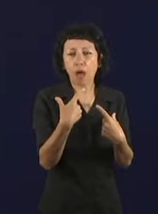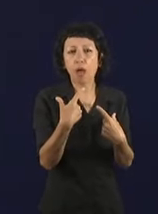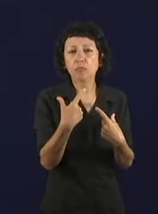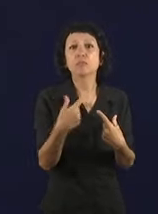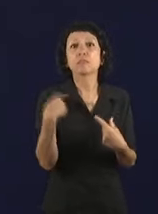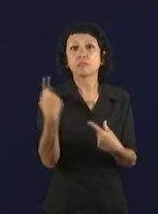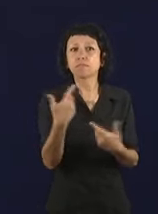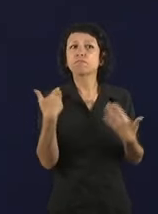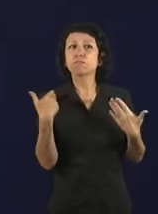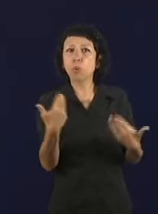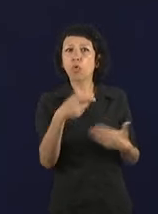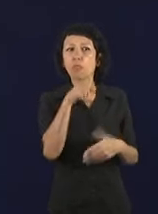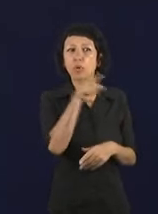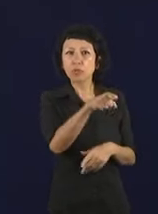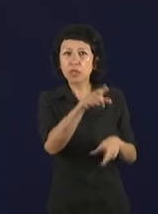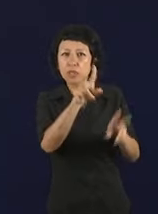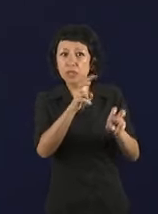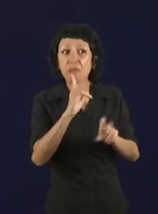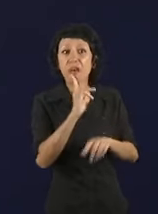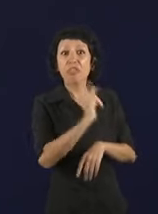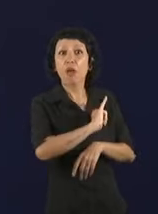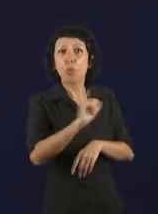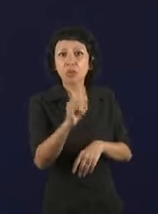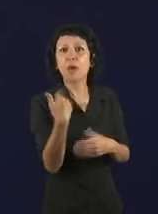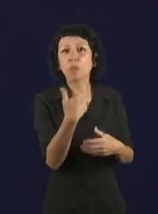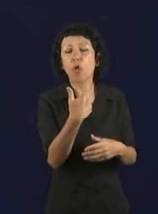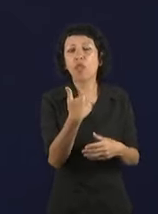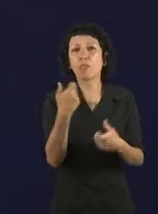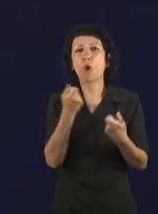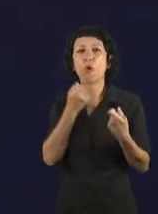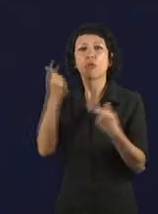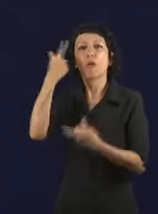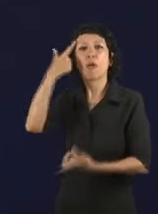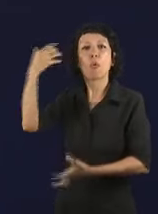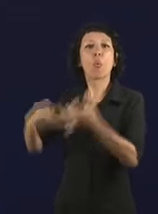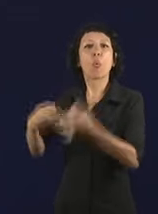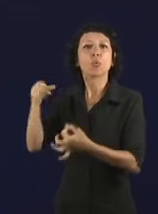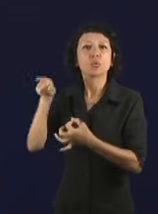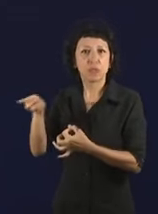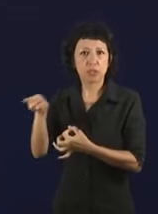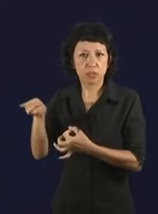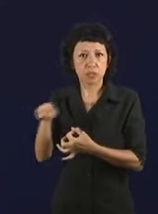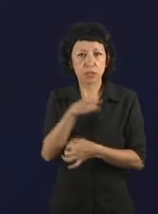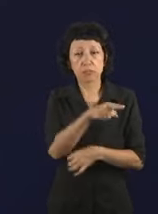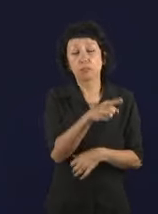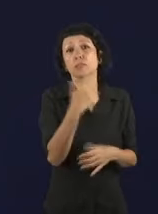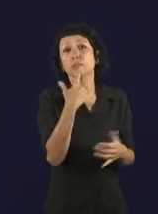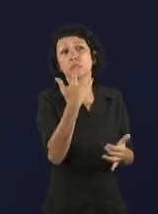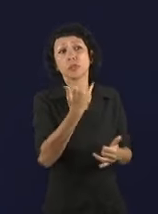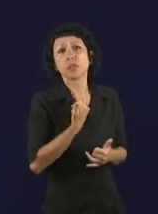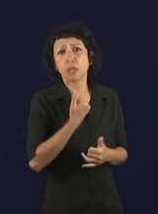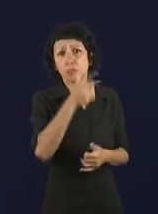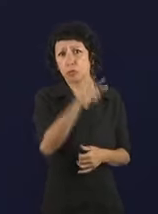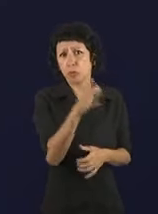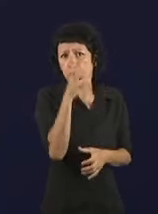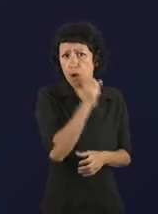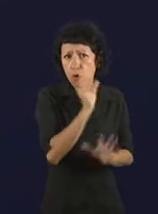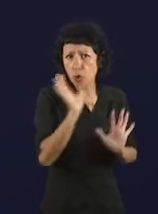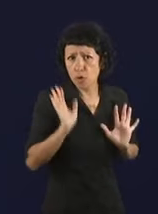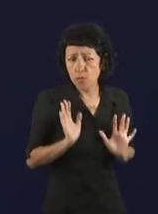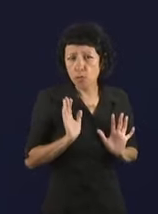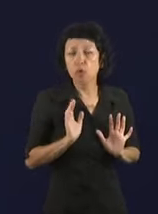judicialización de esa denuncia la línea gratuita y anónima 134 Así que está se ha iniciado el proceso